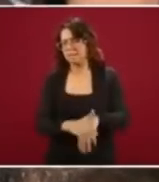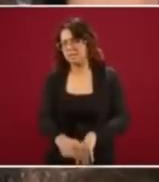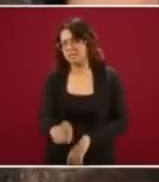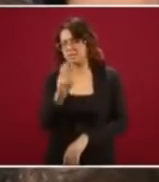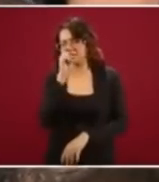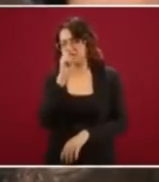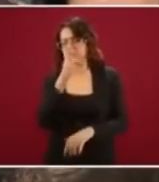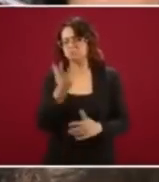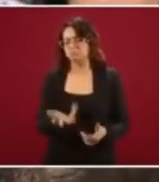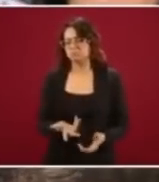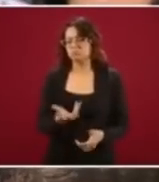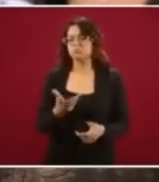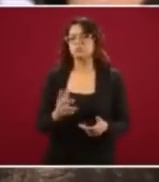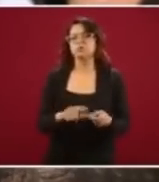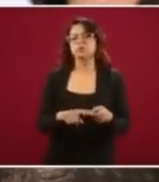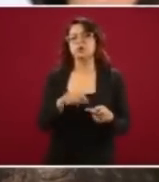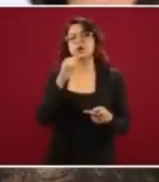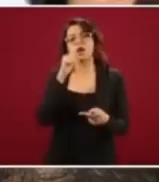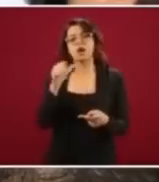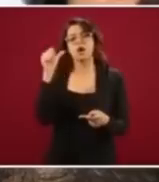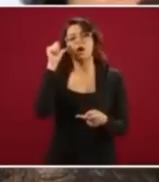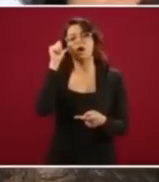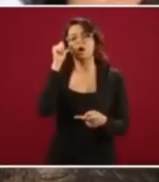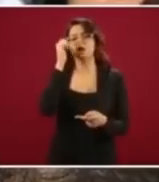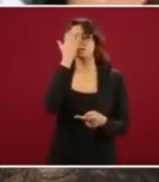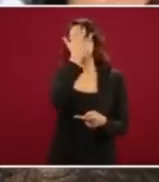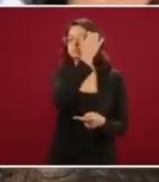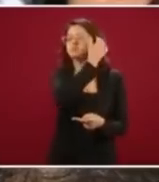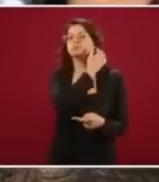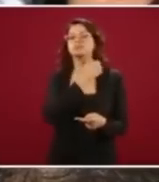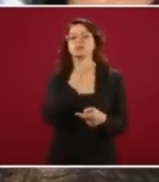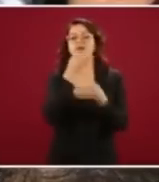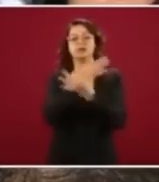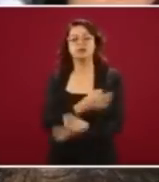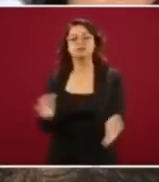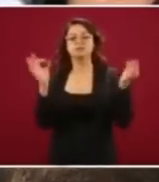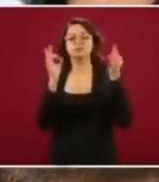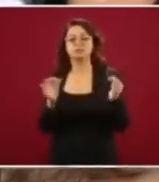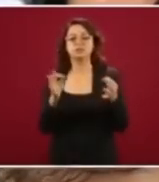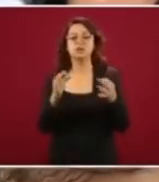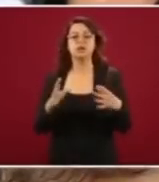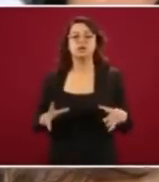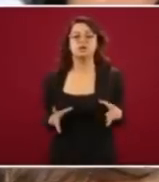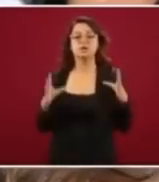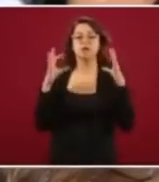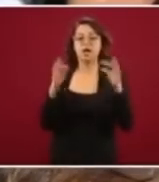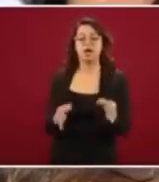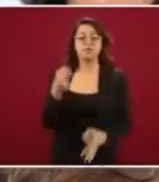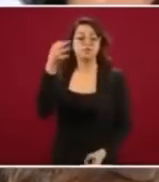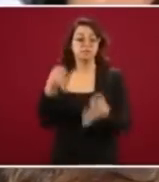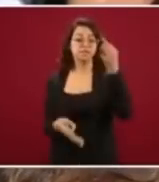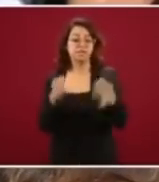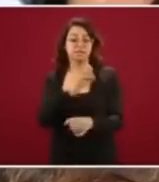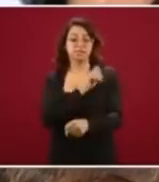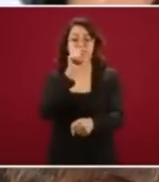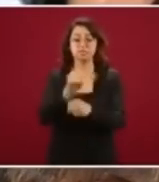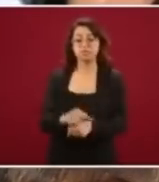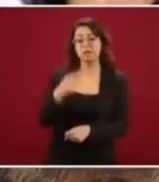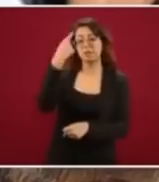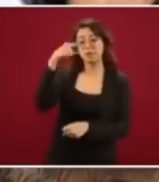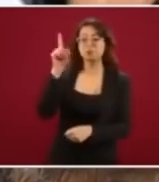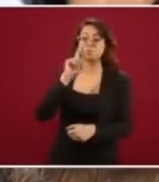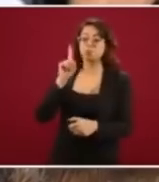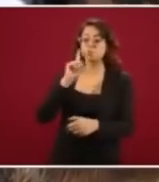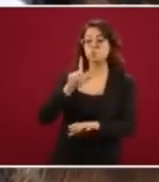Y también, ayer usted se pronunció a favor de que se cree una fiscalía especializada para la atención de los delitos contra